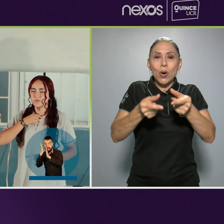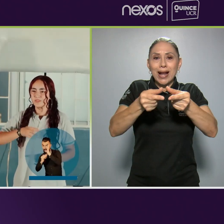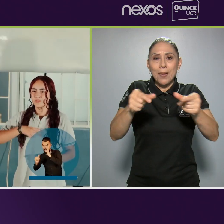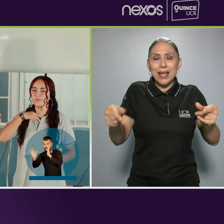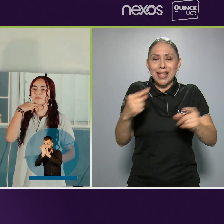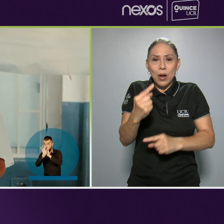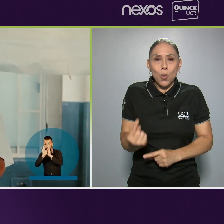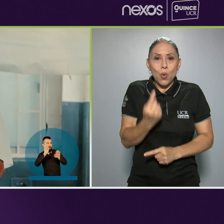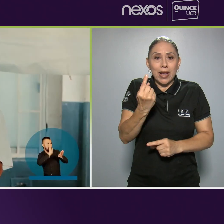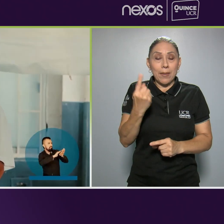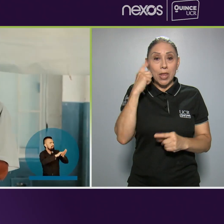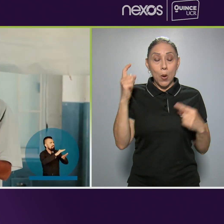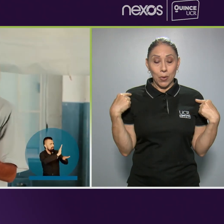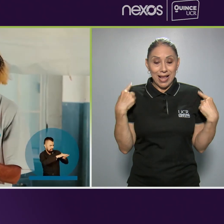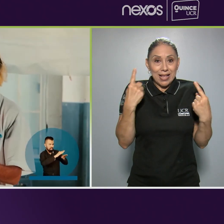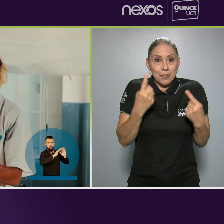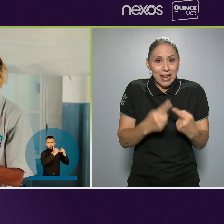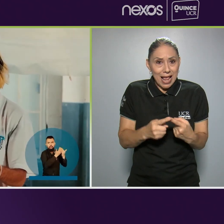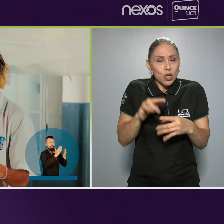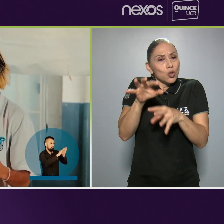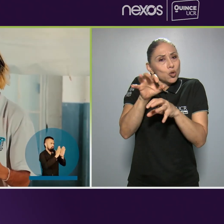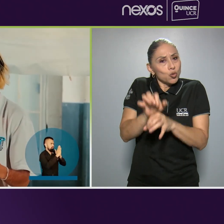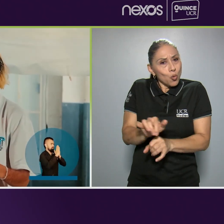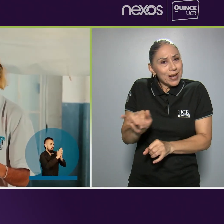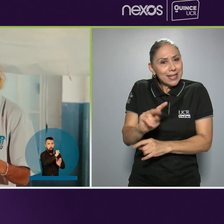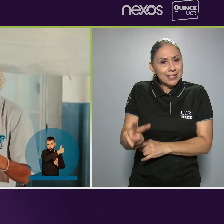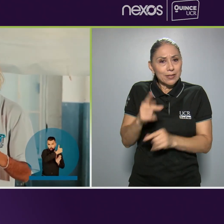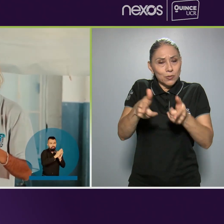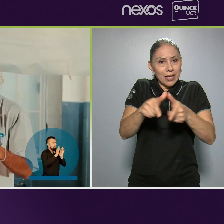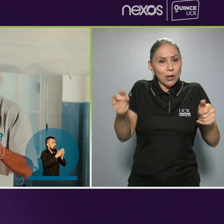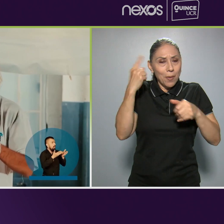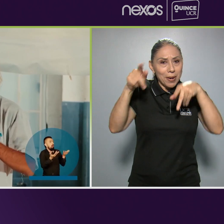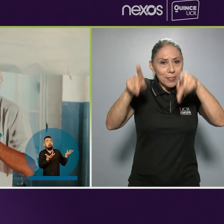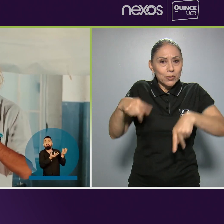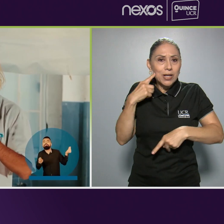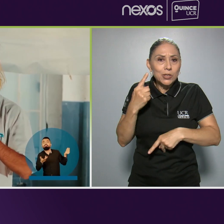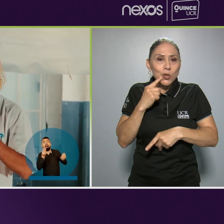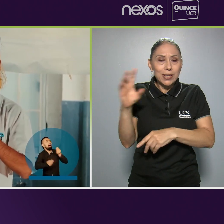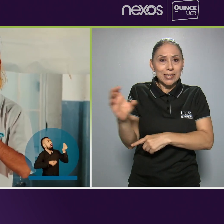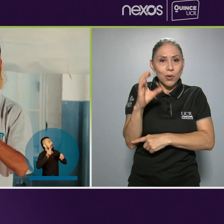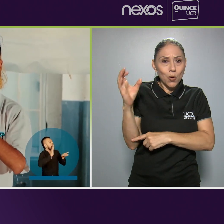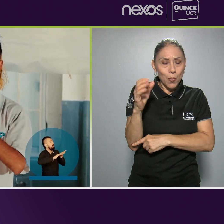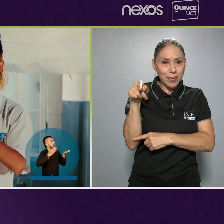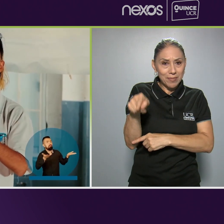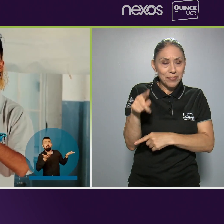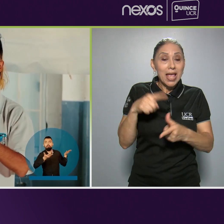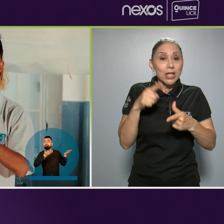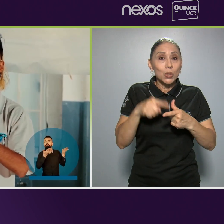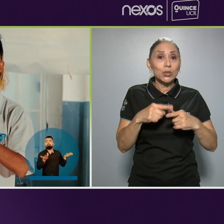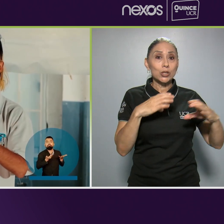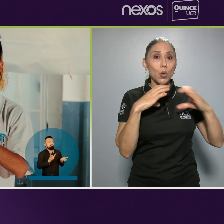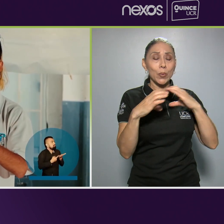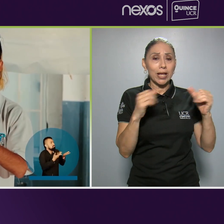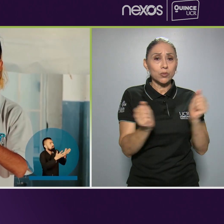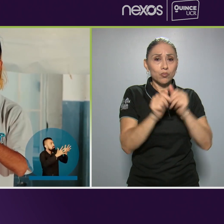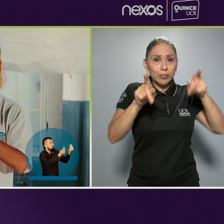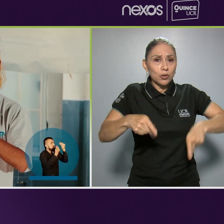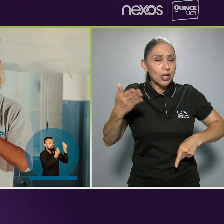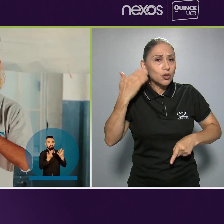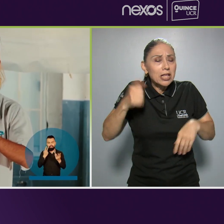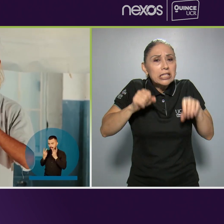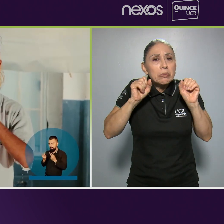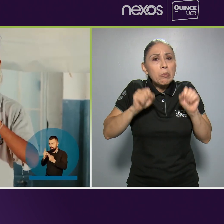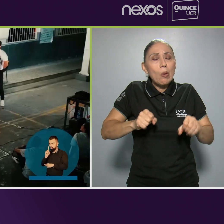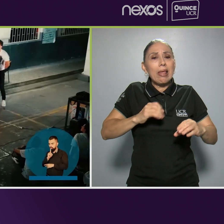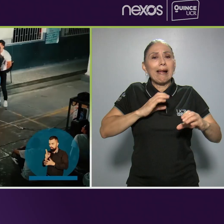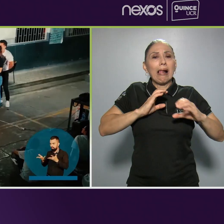que el castellano suele ser la segunda lengua para las personas sordas en Colombia, la comunicación con personas oyentes puede presentar